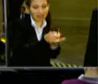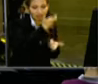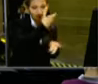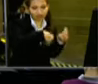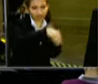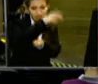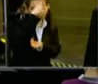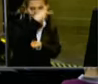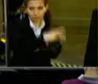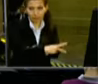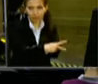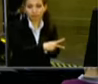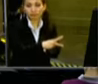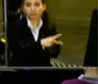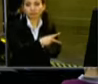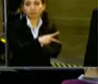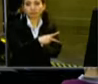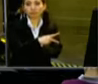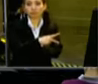públicas